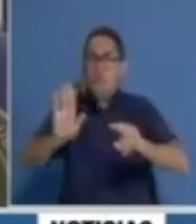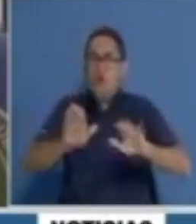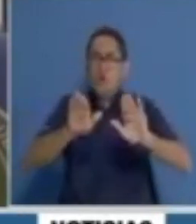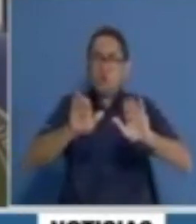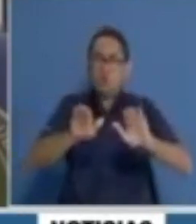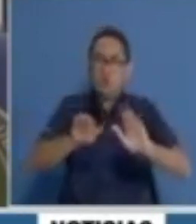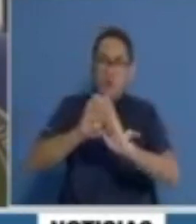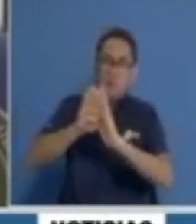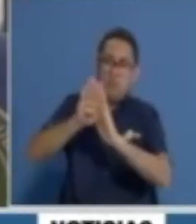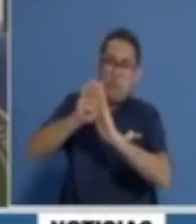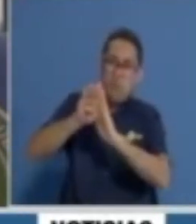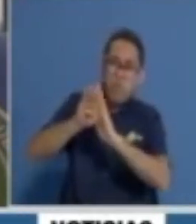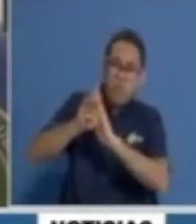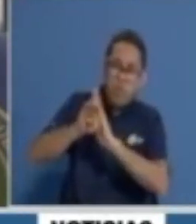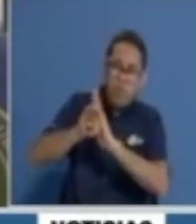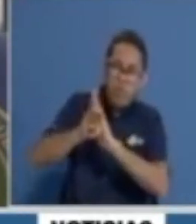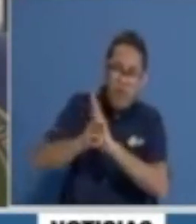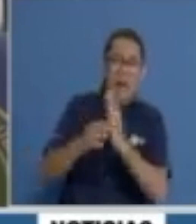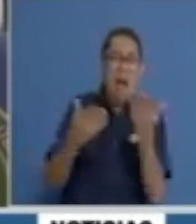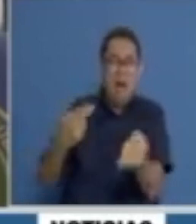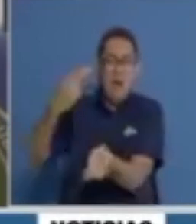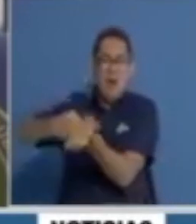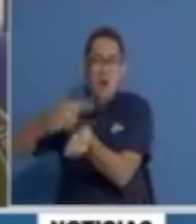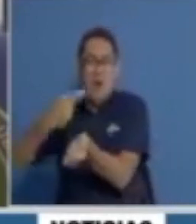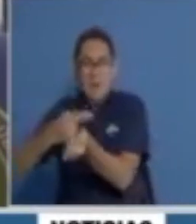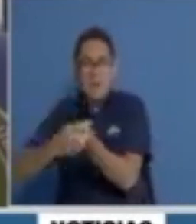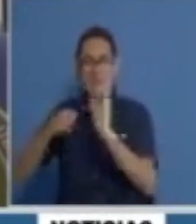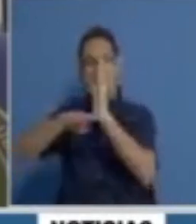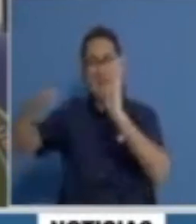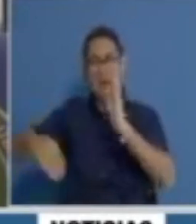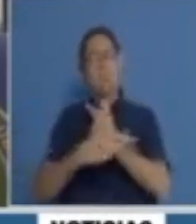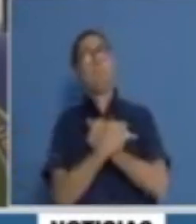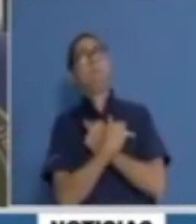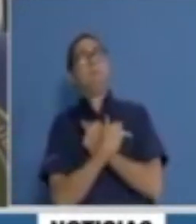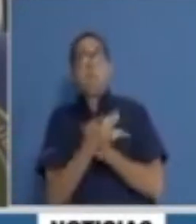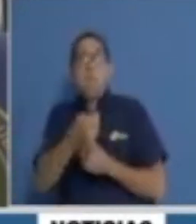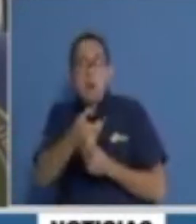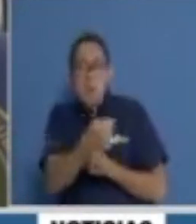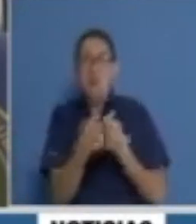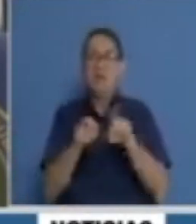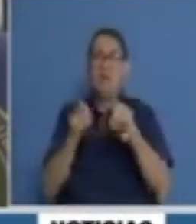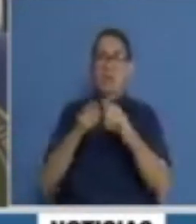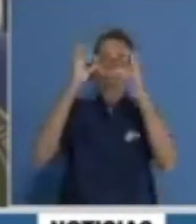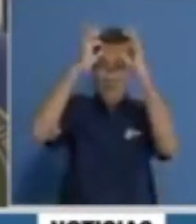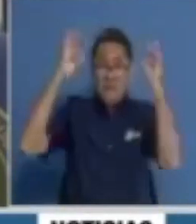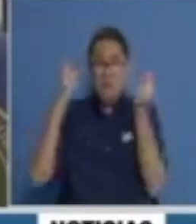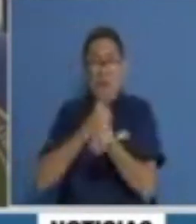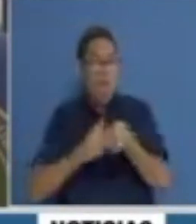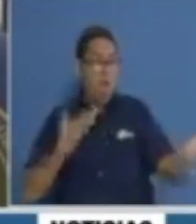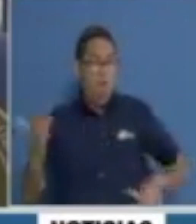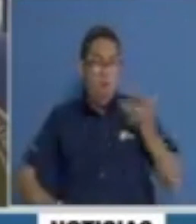nuevamente evitar la saturación de las camas de cuidado intensivo, del personal, y más importantemente de